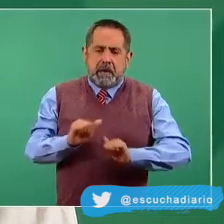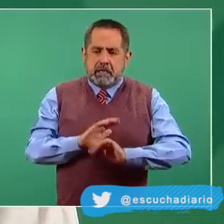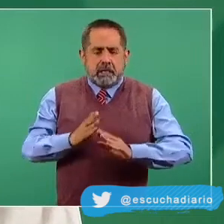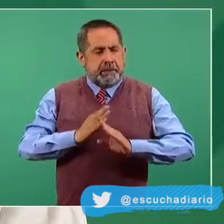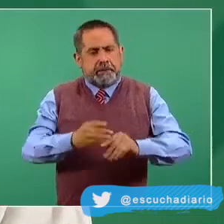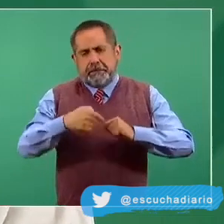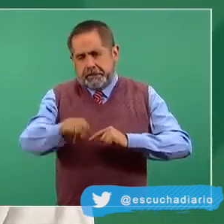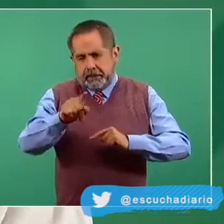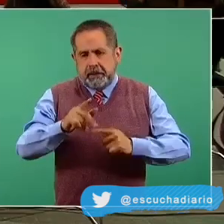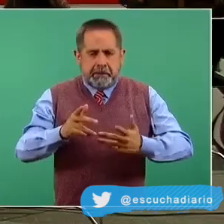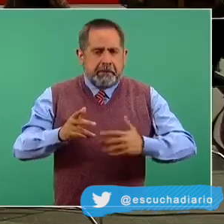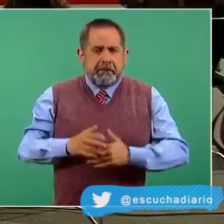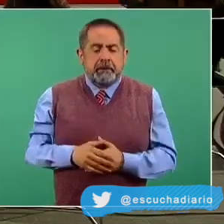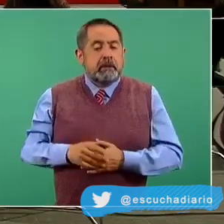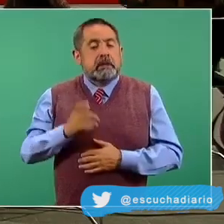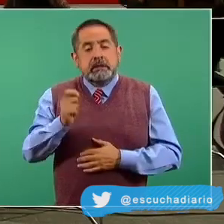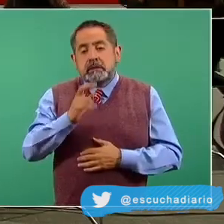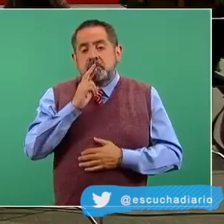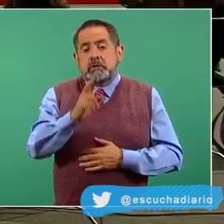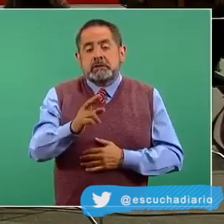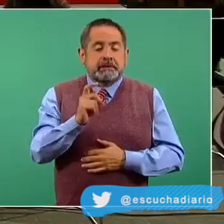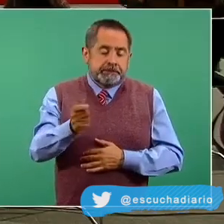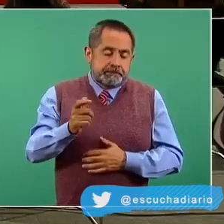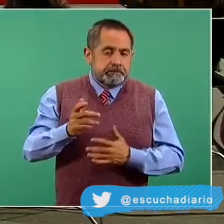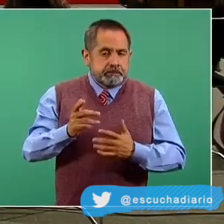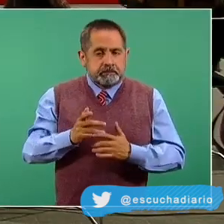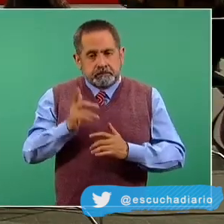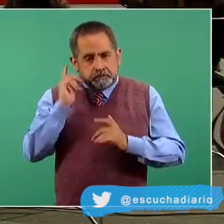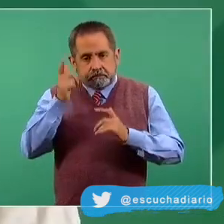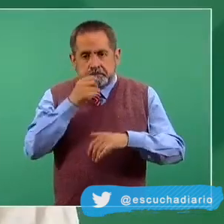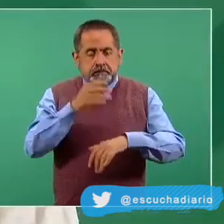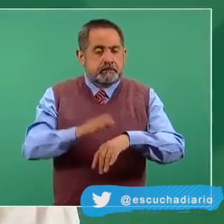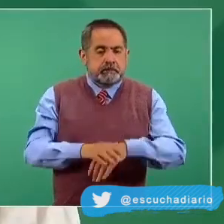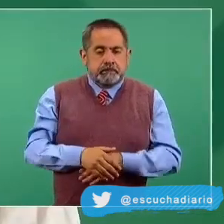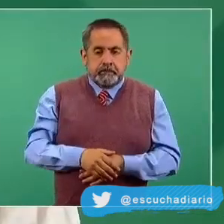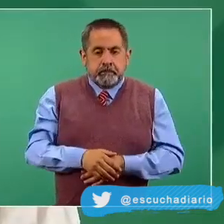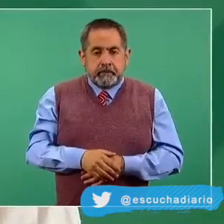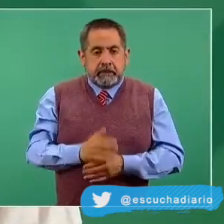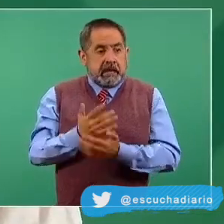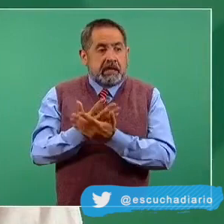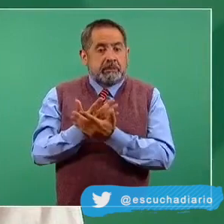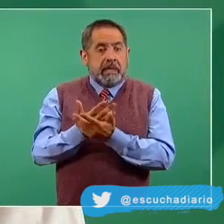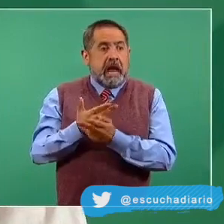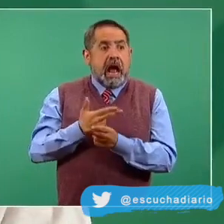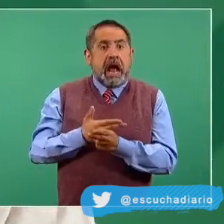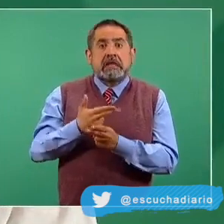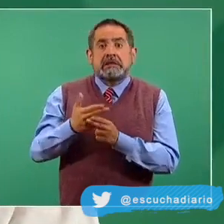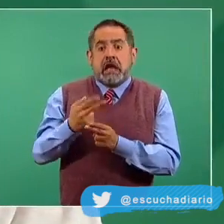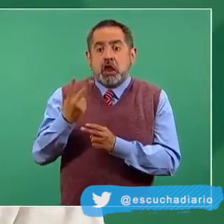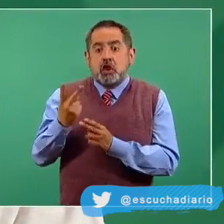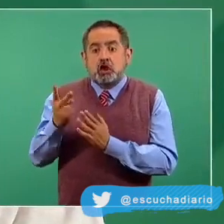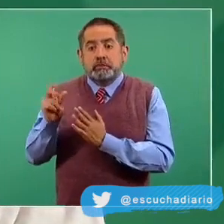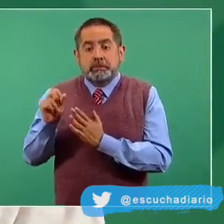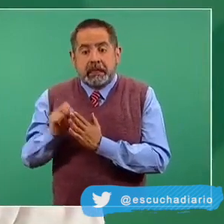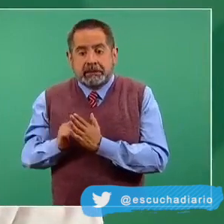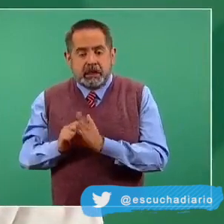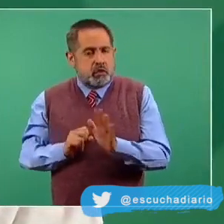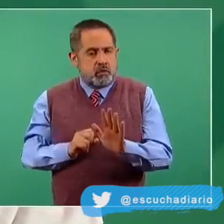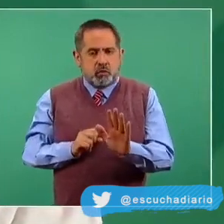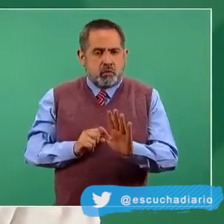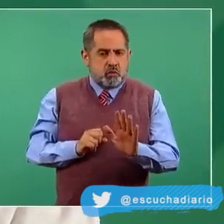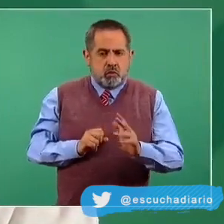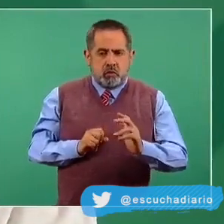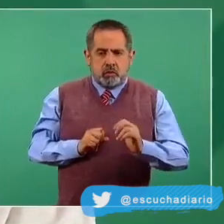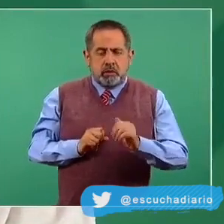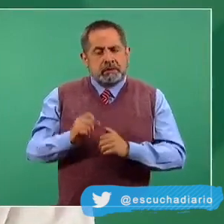grupo técnico. La respuesta, espero, tranquilizadora, es no, no tienen que esperar, desde luego, 2 meses, porque si bien es cierto